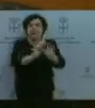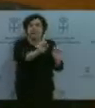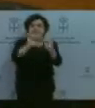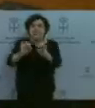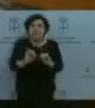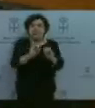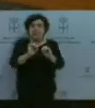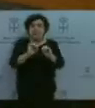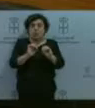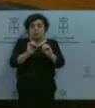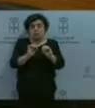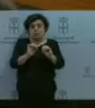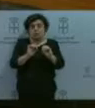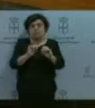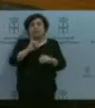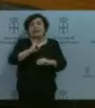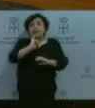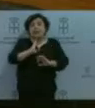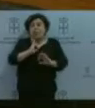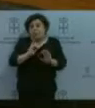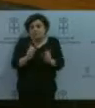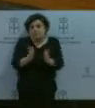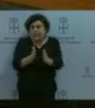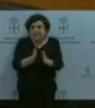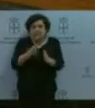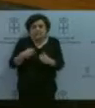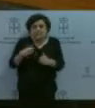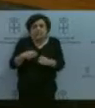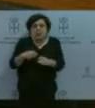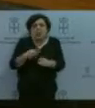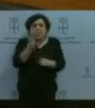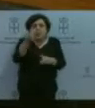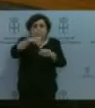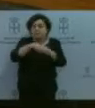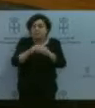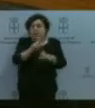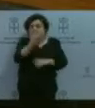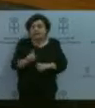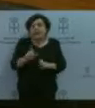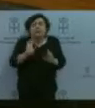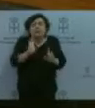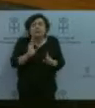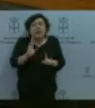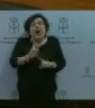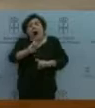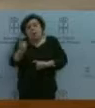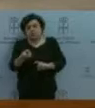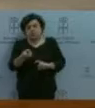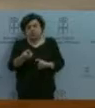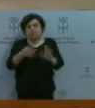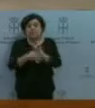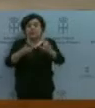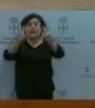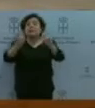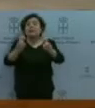al experimento social que ha supuesto, por ejemplo, el tema en Cataluña. Entonces usted puede